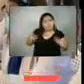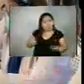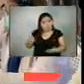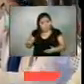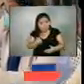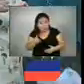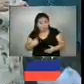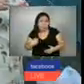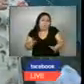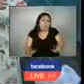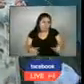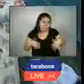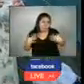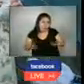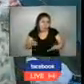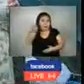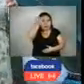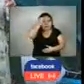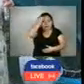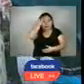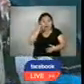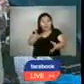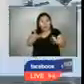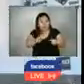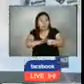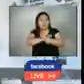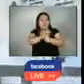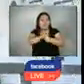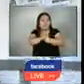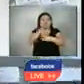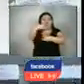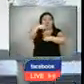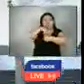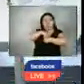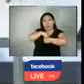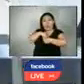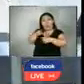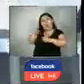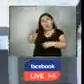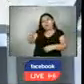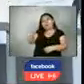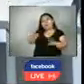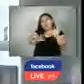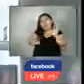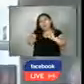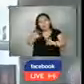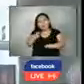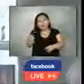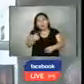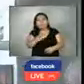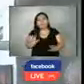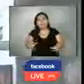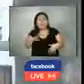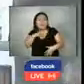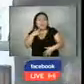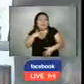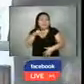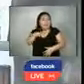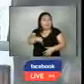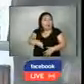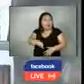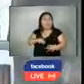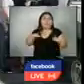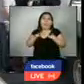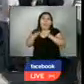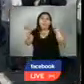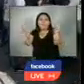hay motivos suficientes para conocer si son o no portadores del virus. Entre ellas están la manifestación de síntomas, además de reunirse